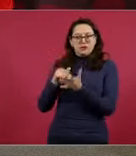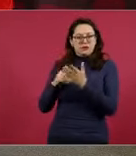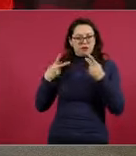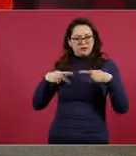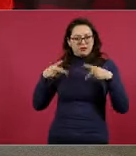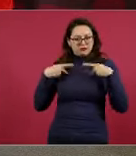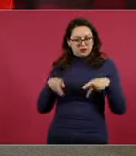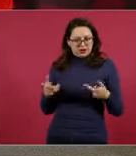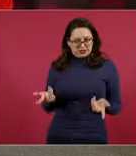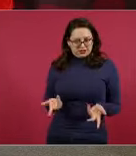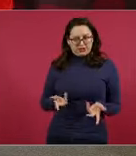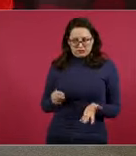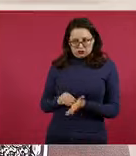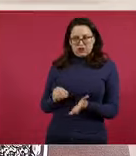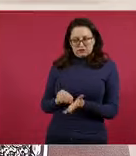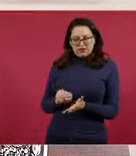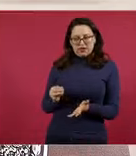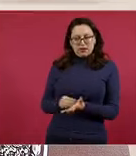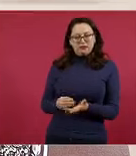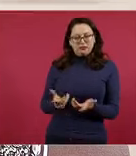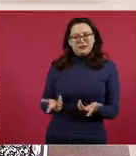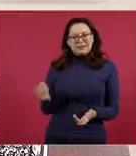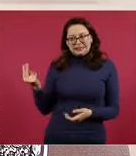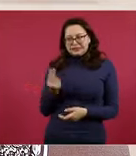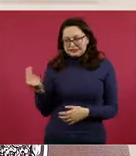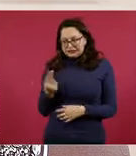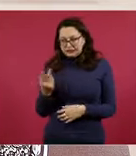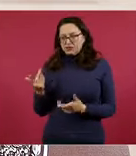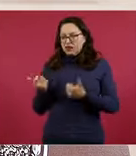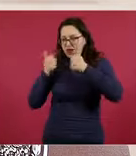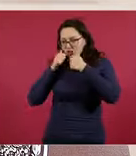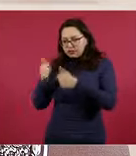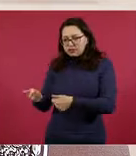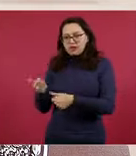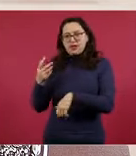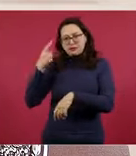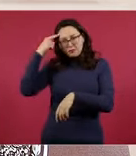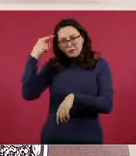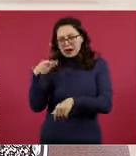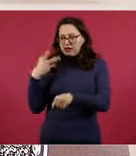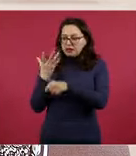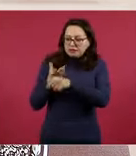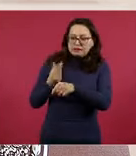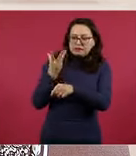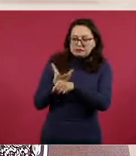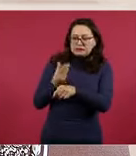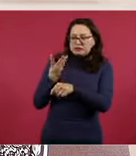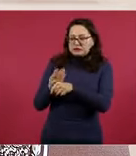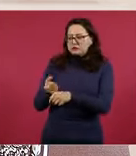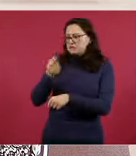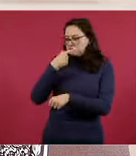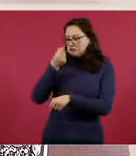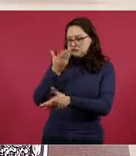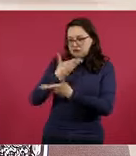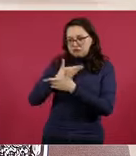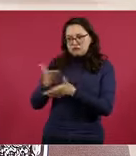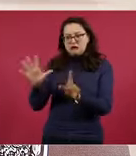nuevos mecanismos novedosos justamente para que podamos tener ya